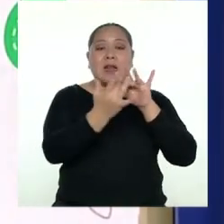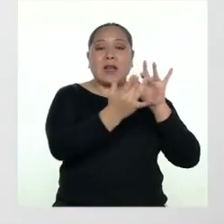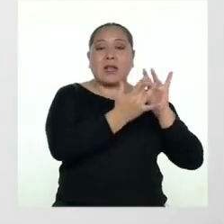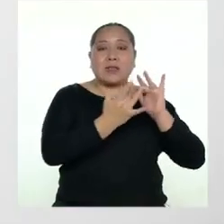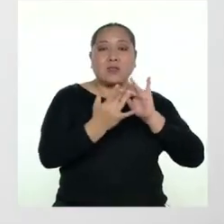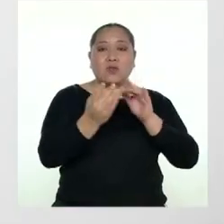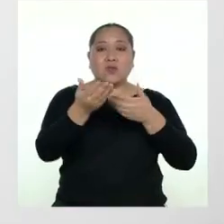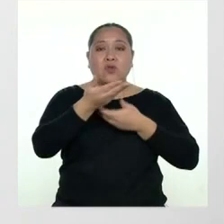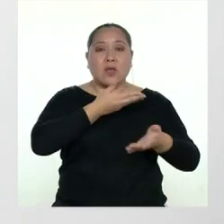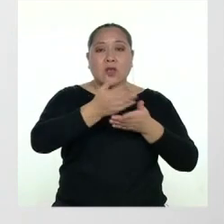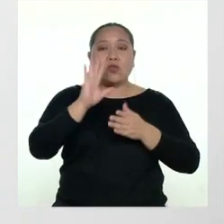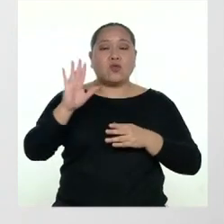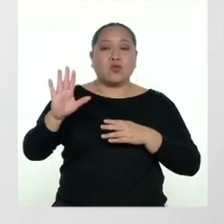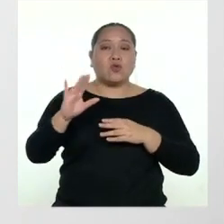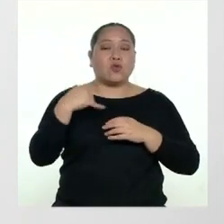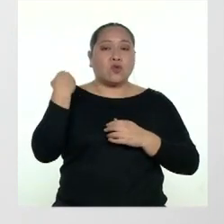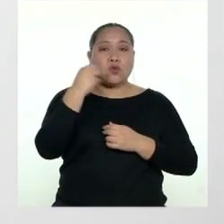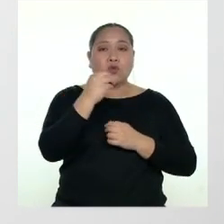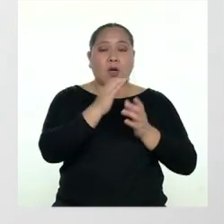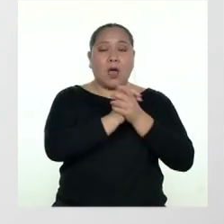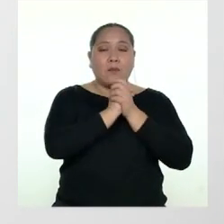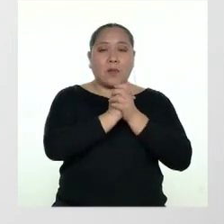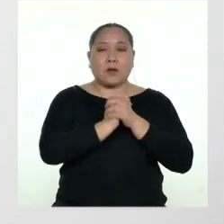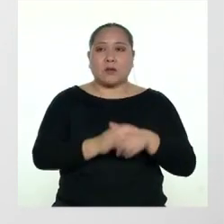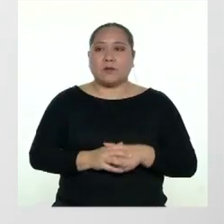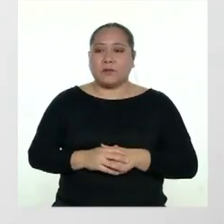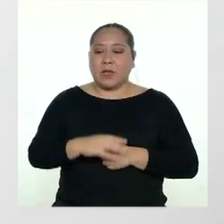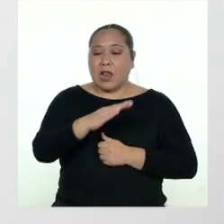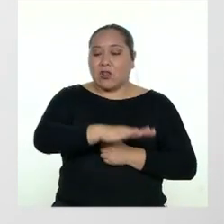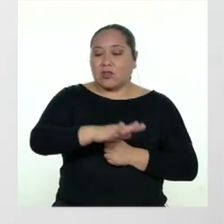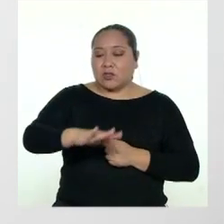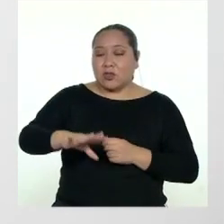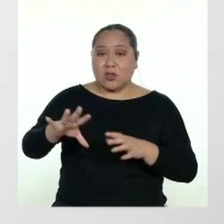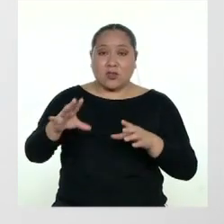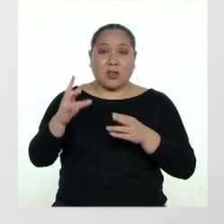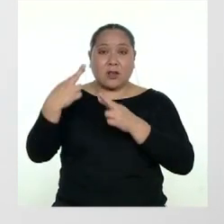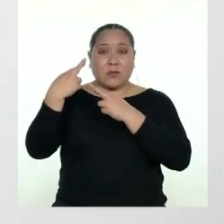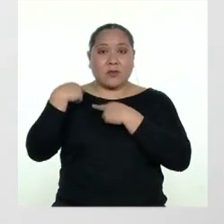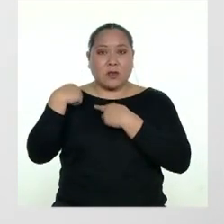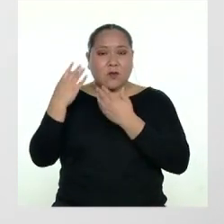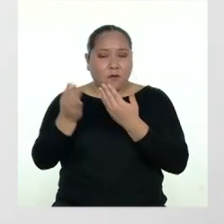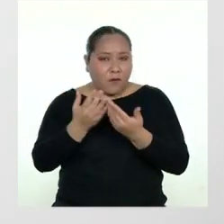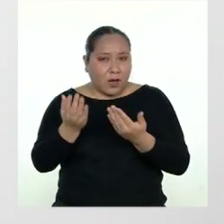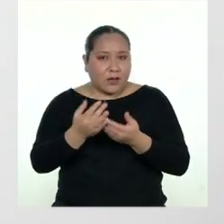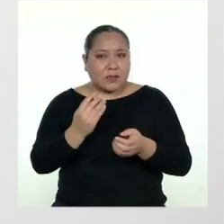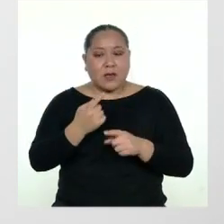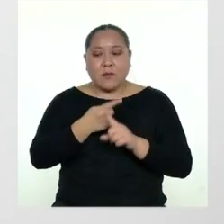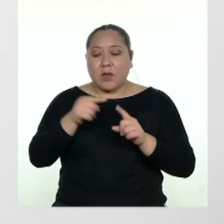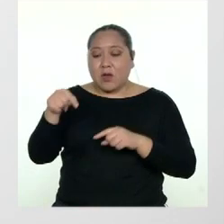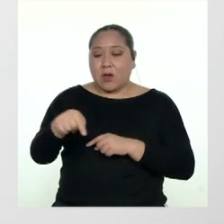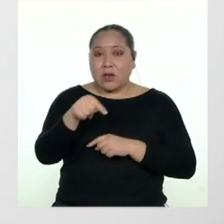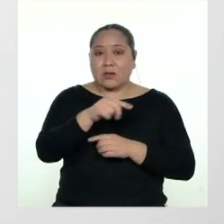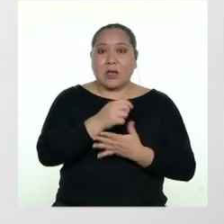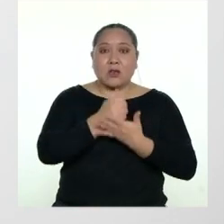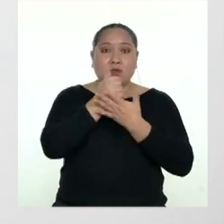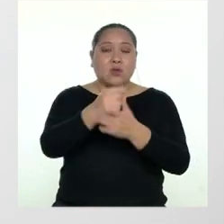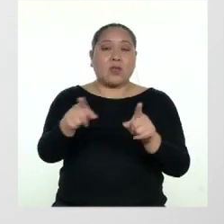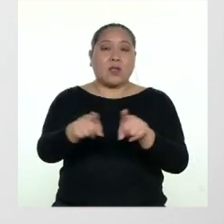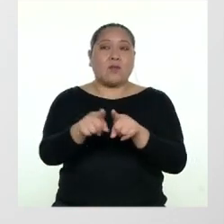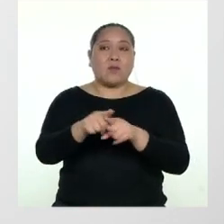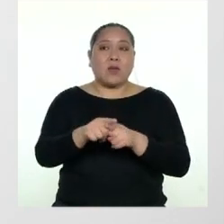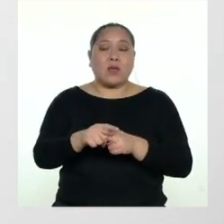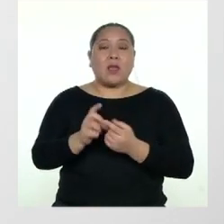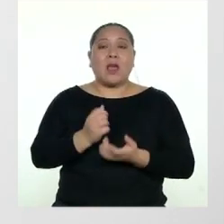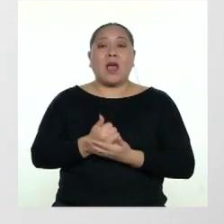pares. En el caso de los niños, las tareas que asumen son más sencillas, pero estas también los ayudan a ir desarrollando su